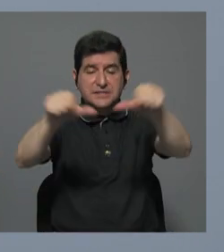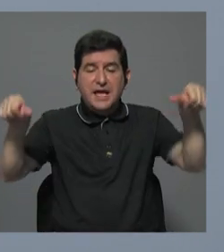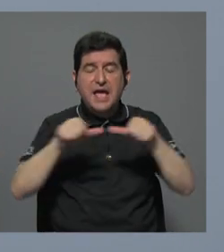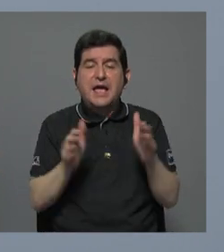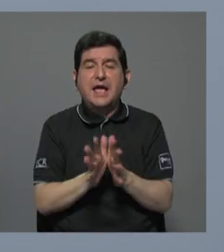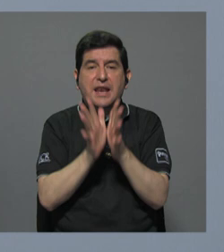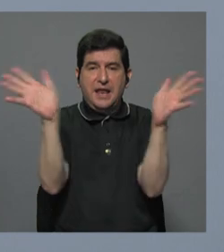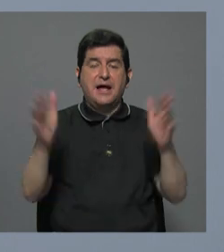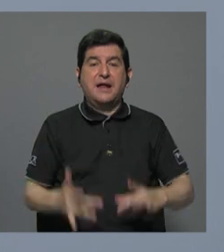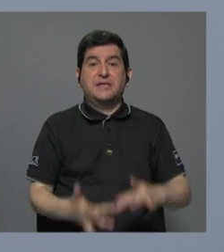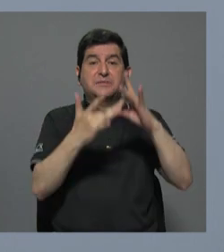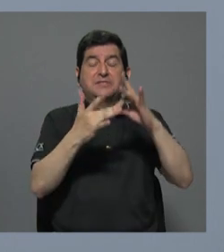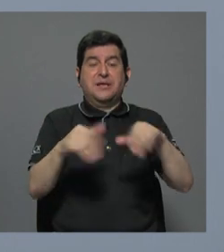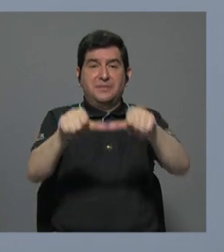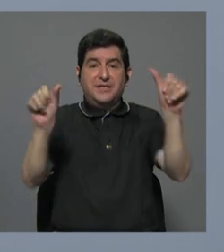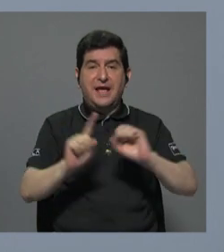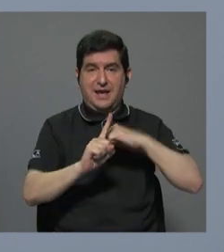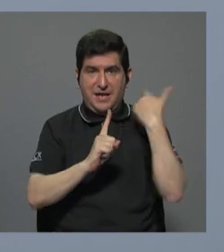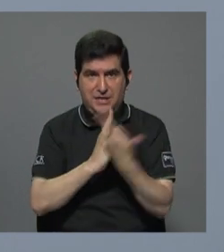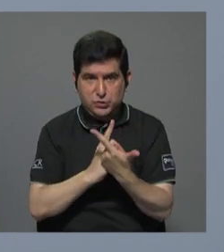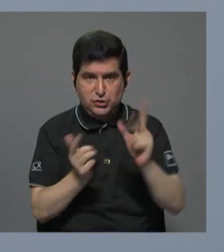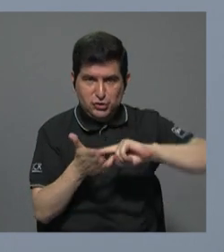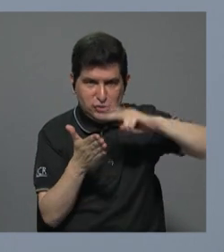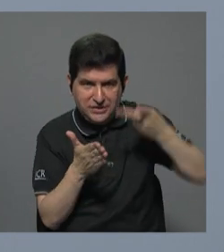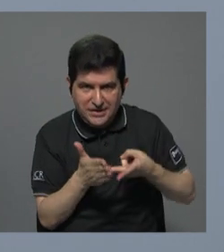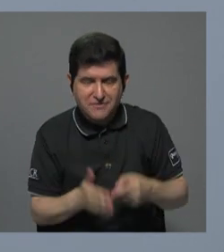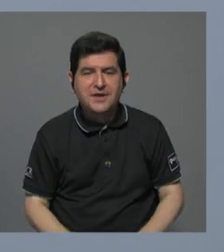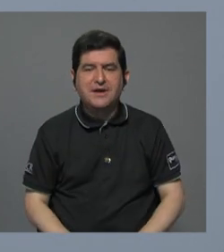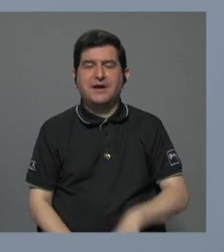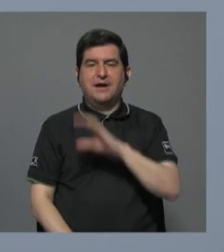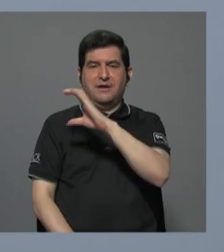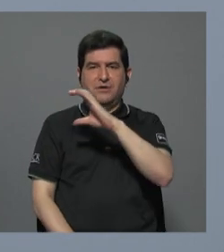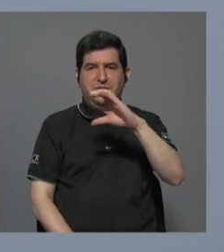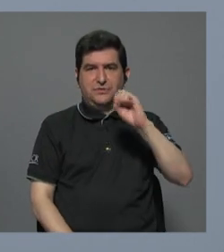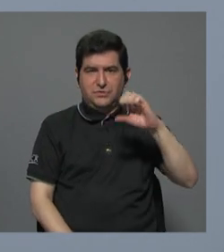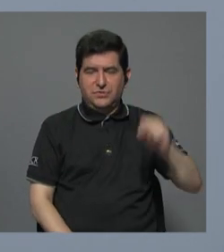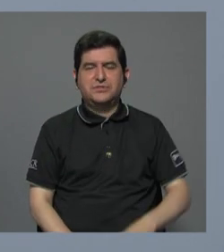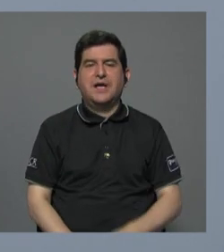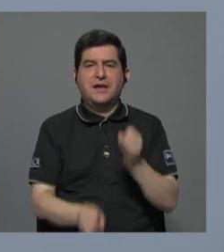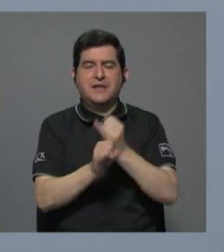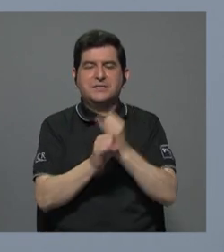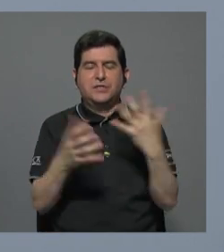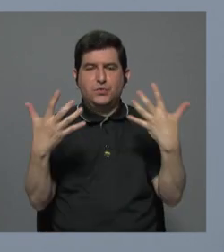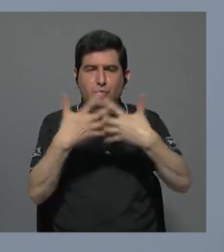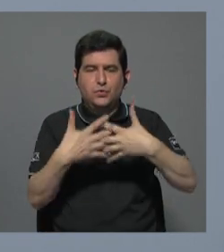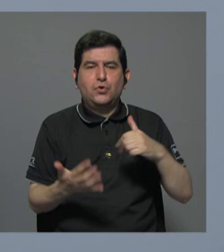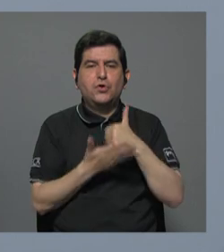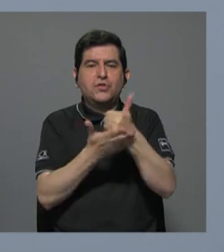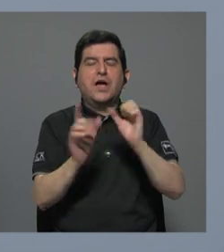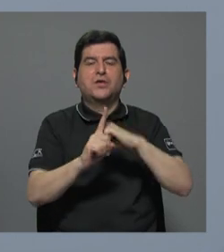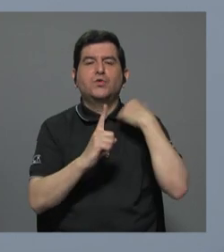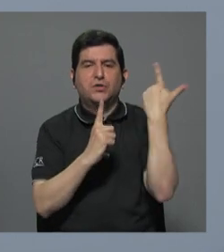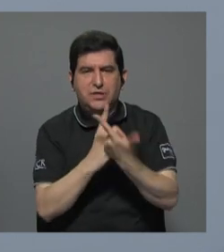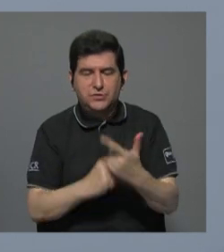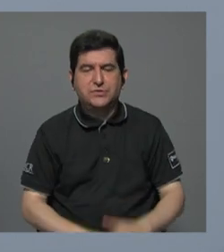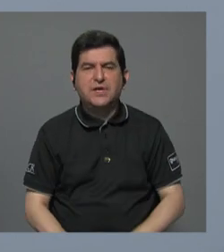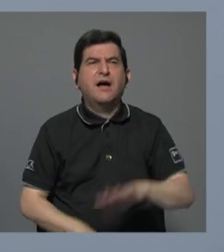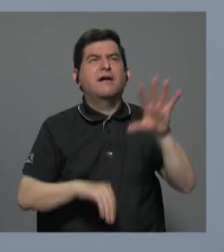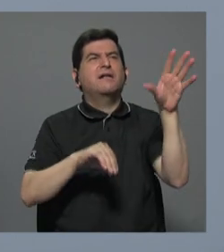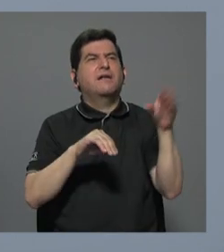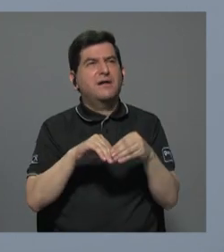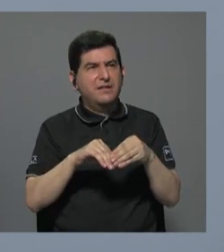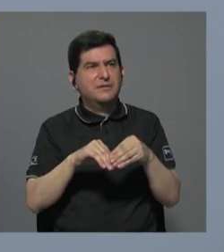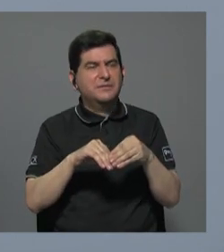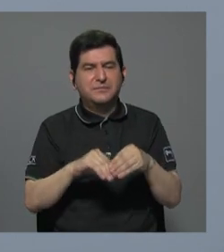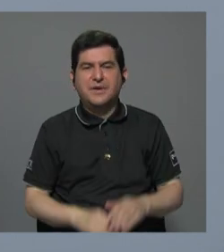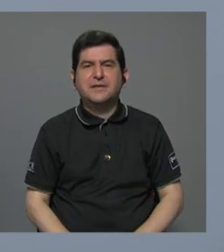principalmente en el sector social estamos hablando de caja costarricense de seguro social instituto mixto de ayudas de ayuda social y además de eso